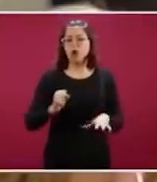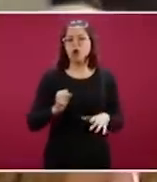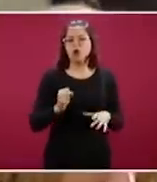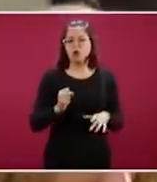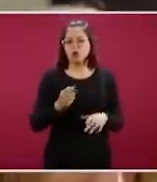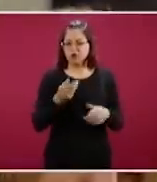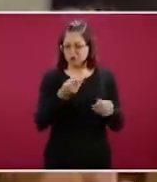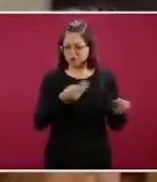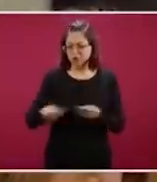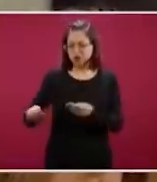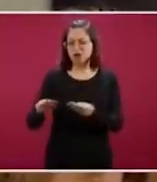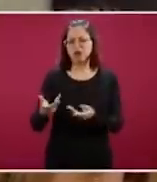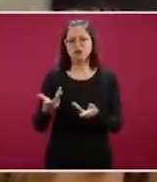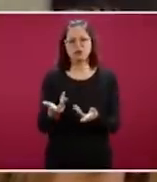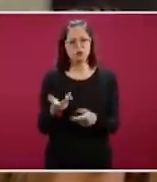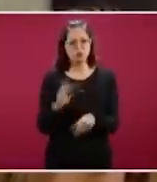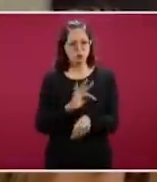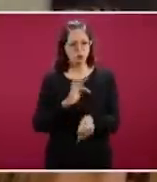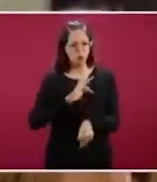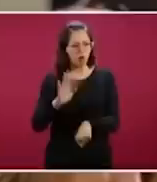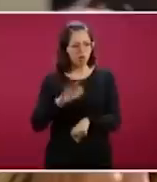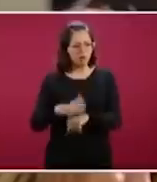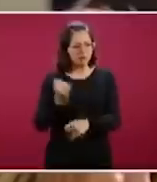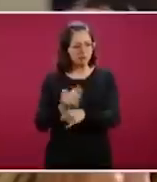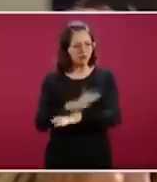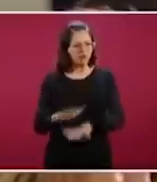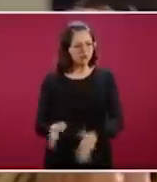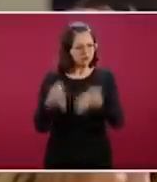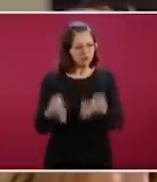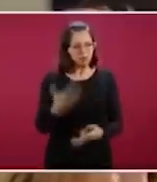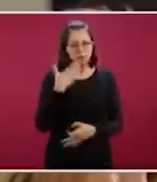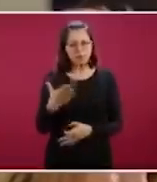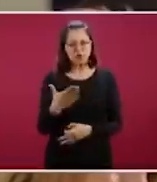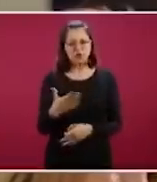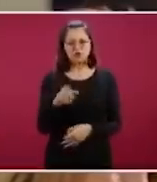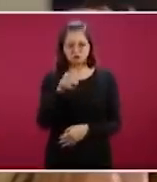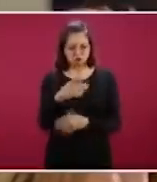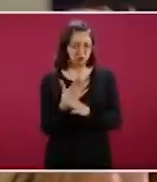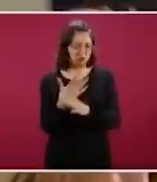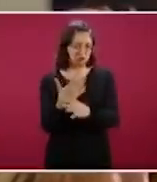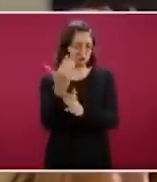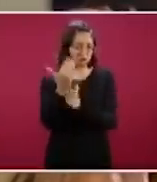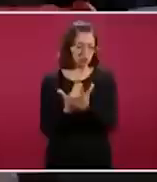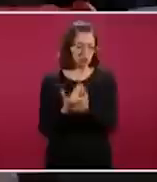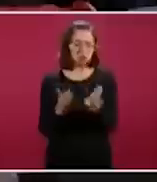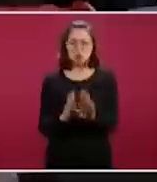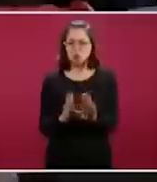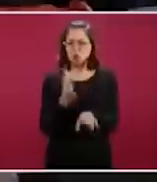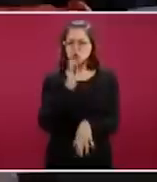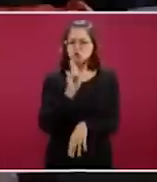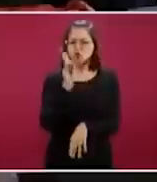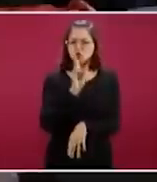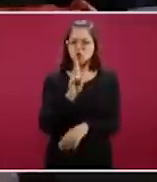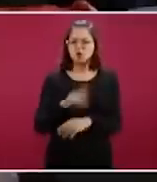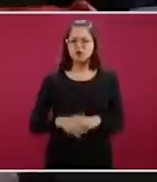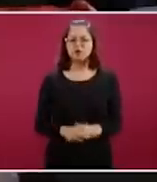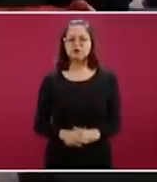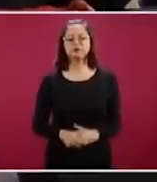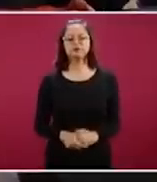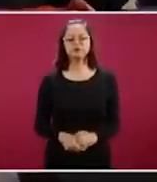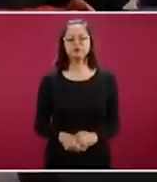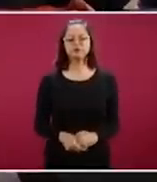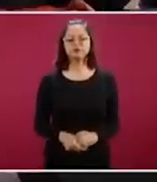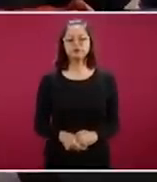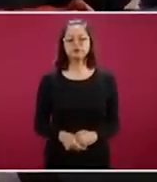duros que hacen falta para darle sustancia a esos indicios de los que habla? Bueno,